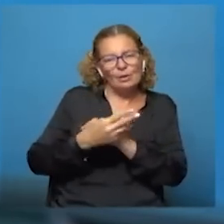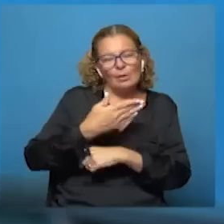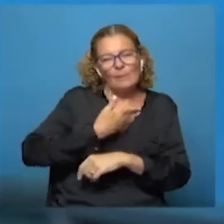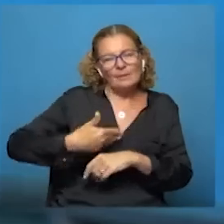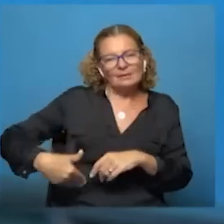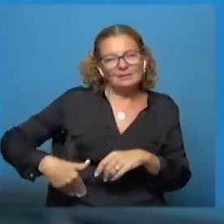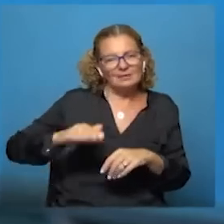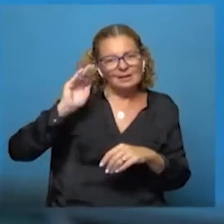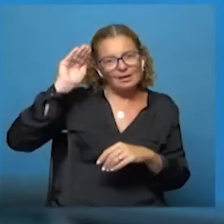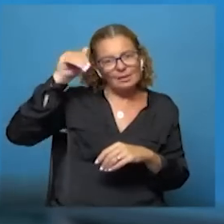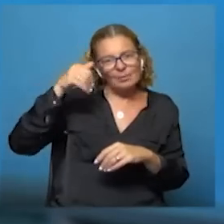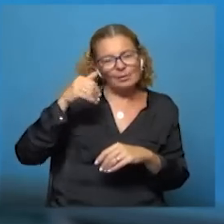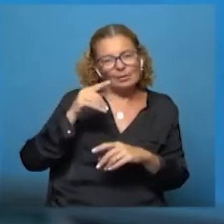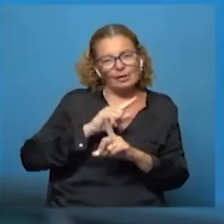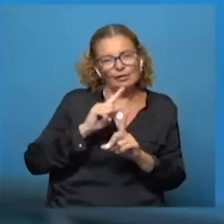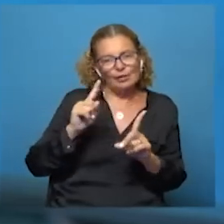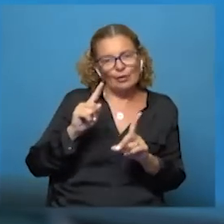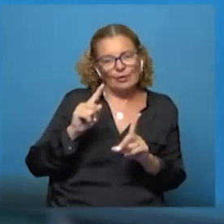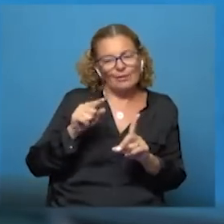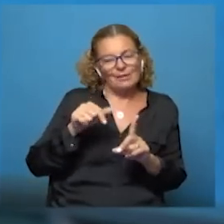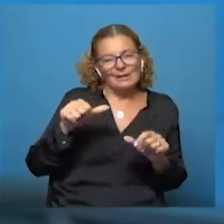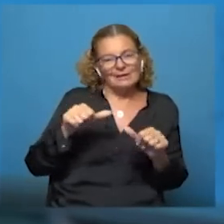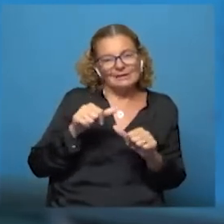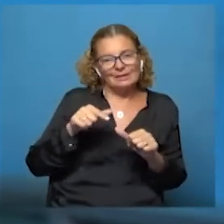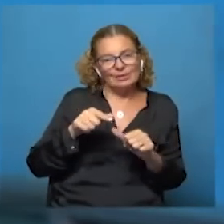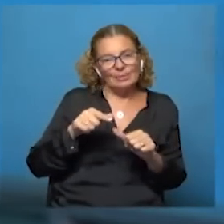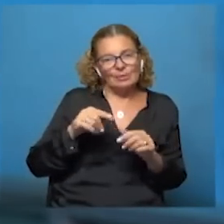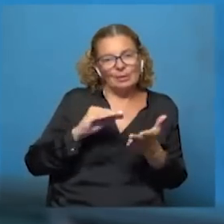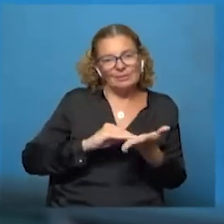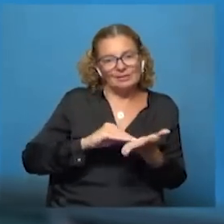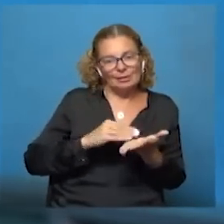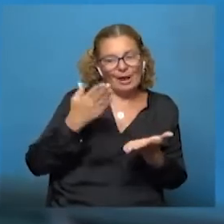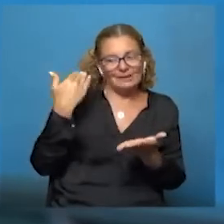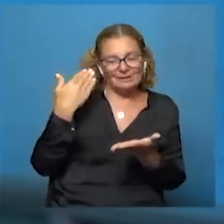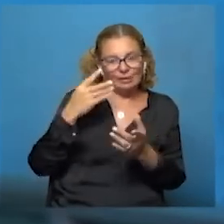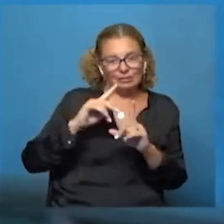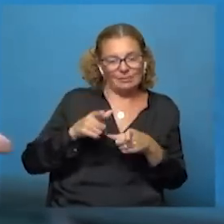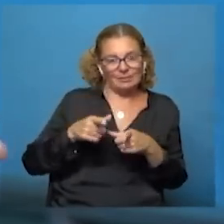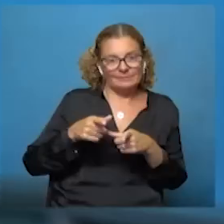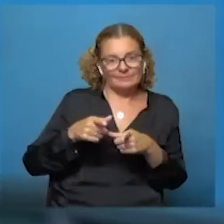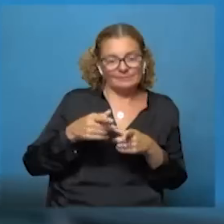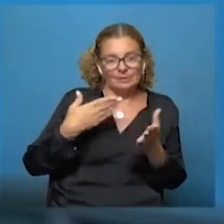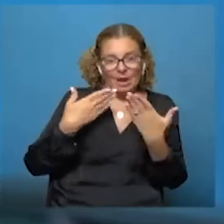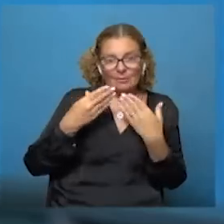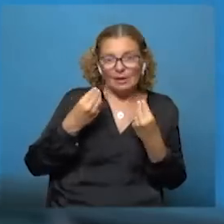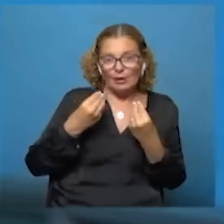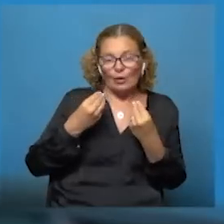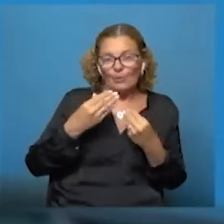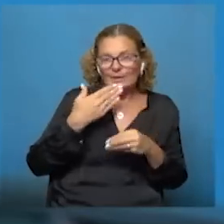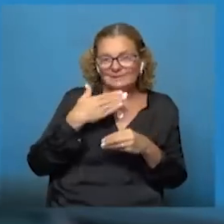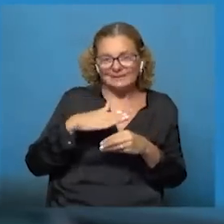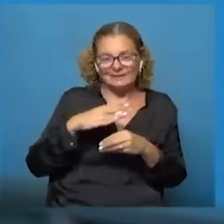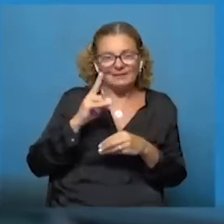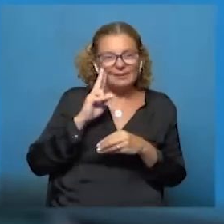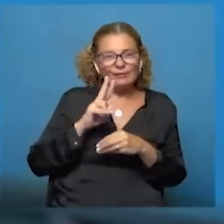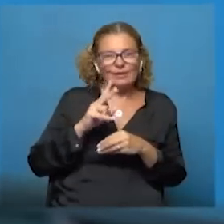de la República el no tenerlo así no solo en esta administración sino las anteriores habla de cómo entendés